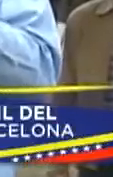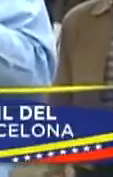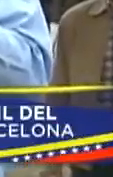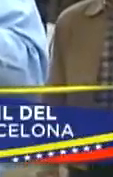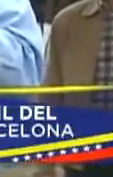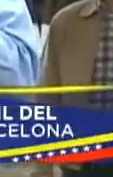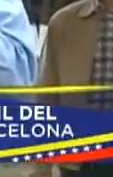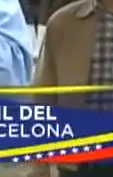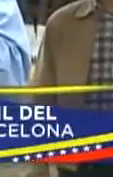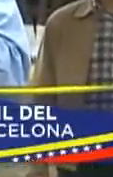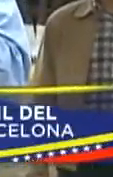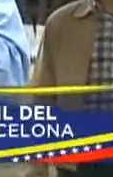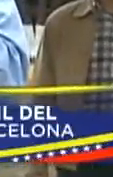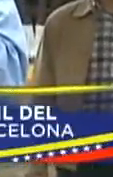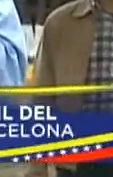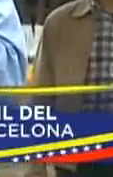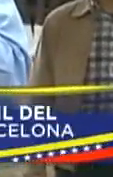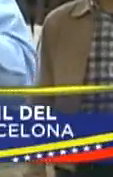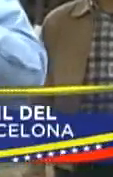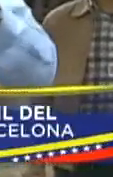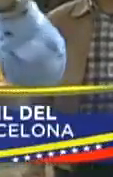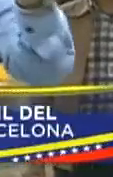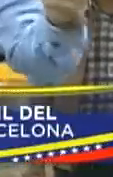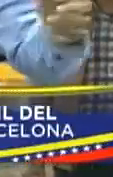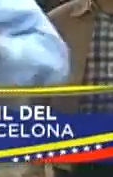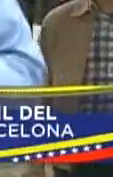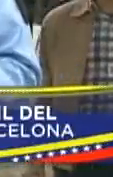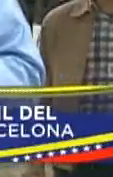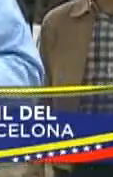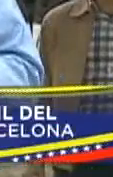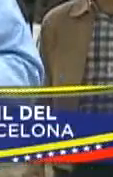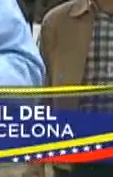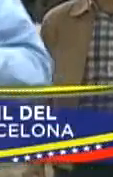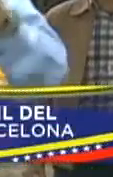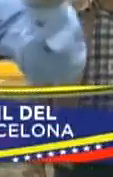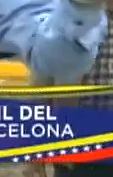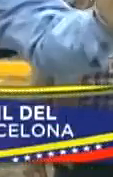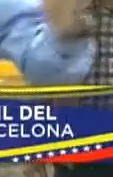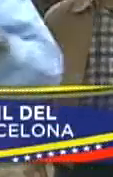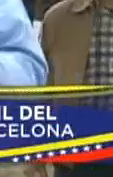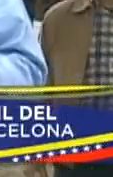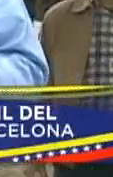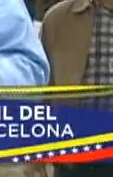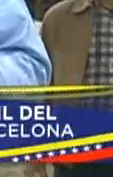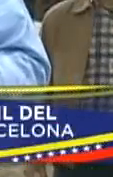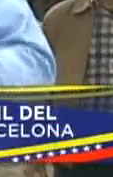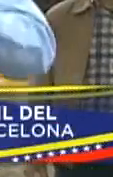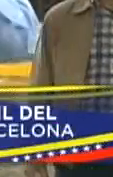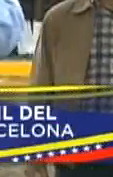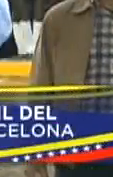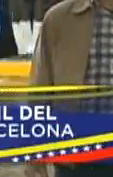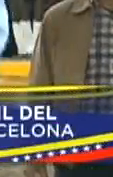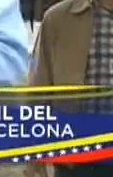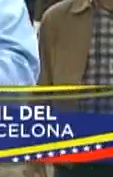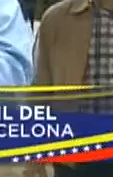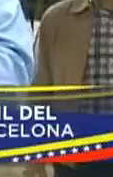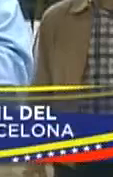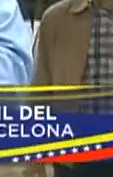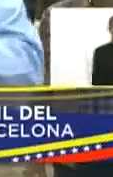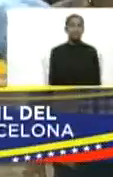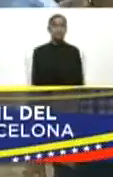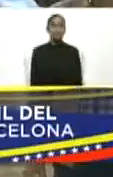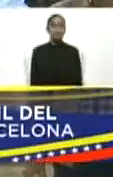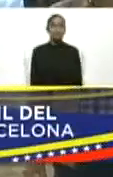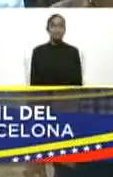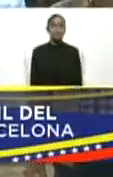ahí emprendimiento, una venta de pescado frito sabroso, venta de empanadas, restaurantes de comida